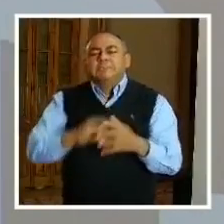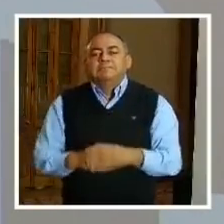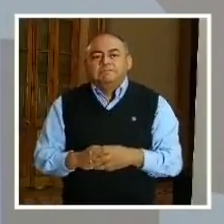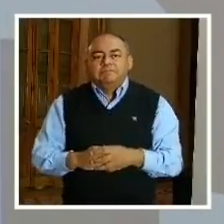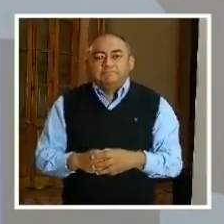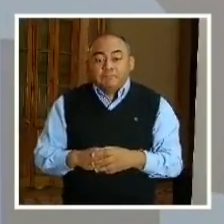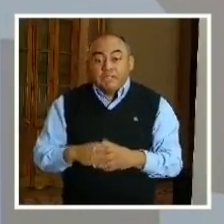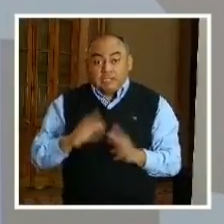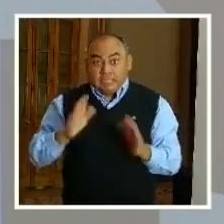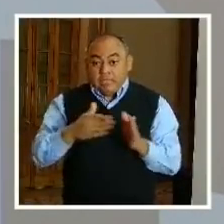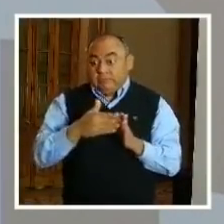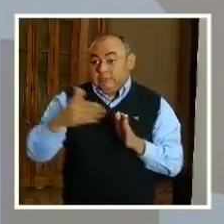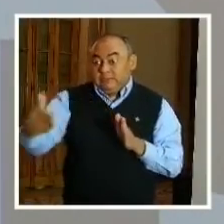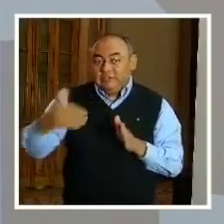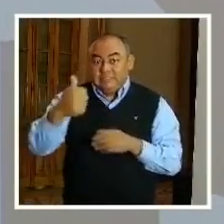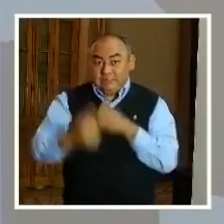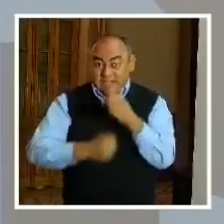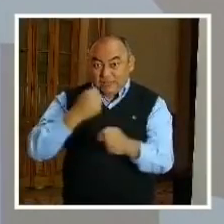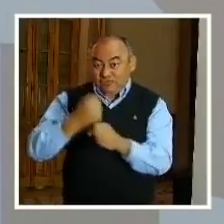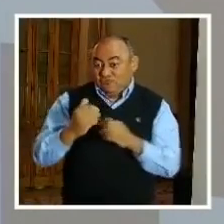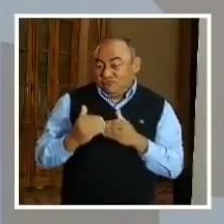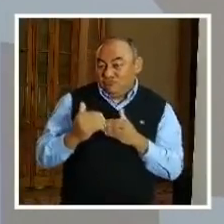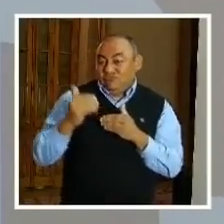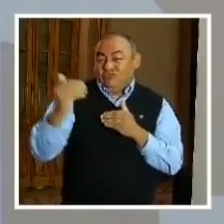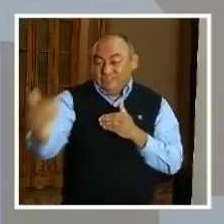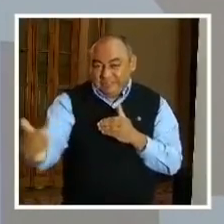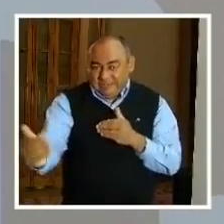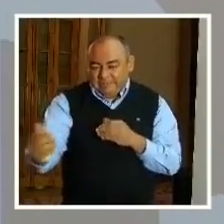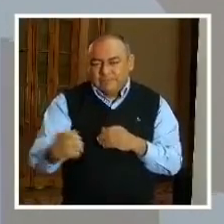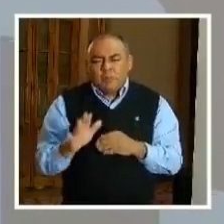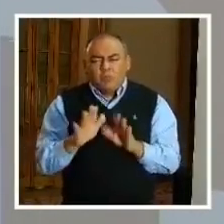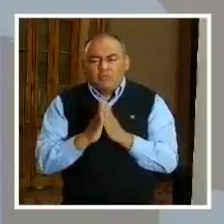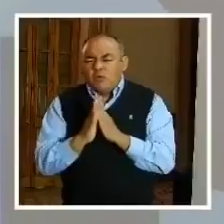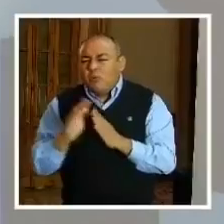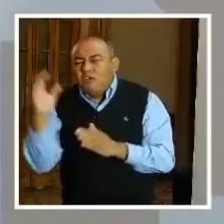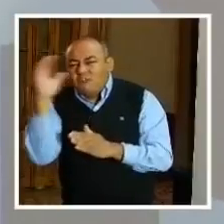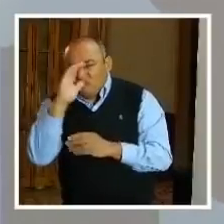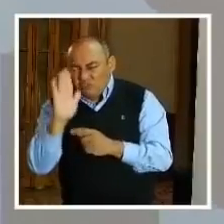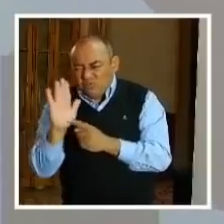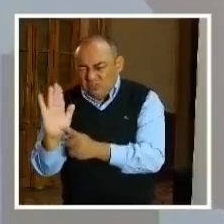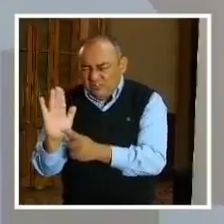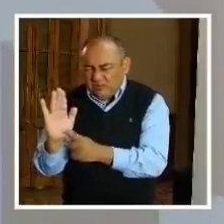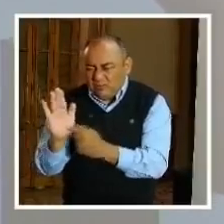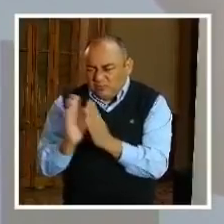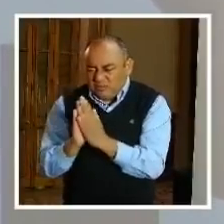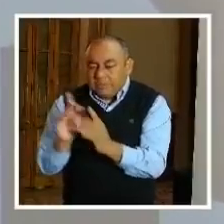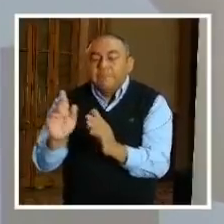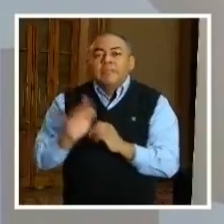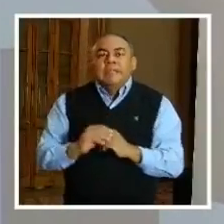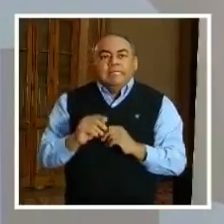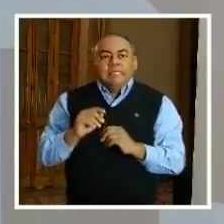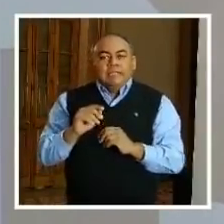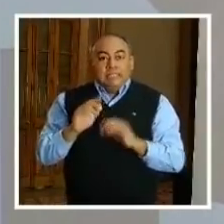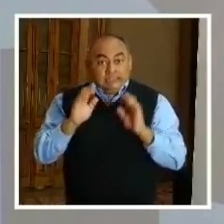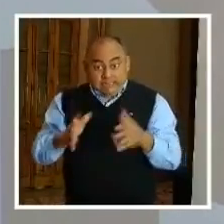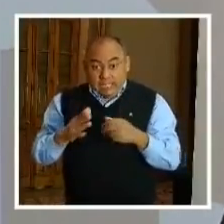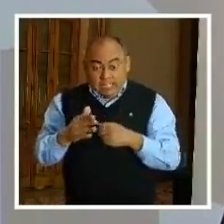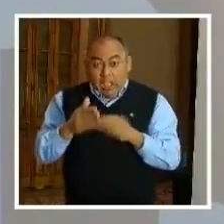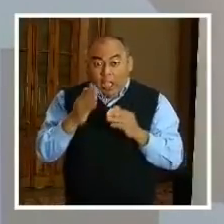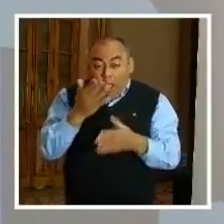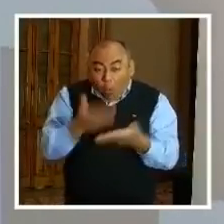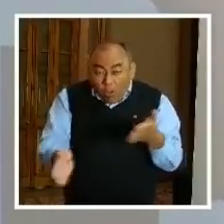me pueden poner la fotografía por favor y déjenla permanente, vamos a hacer en 6 años